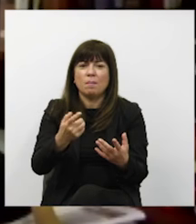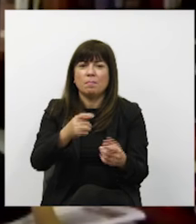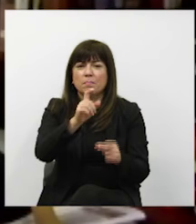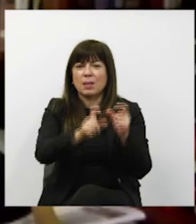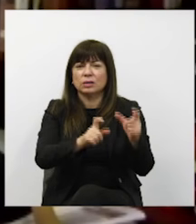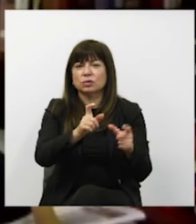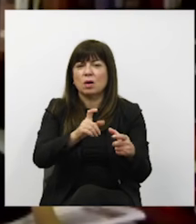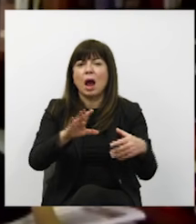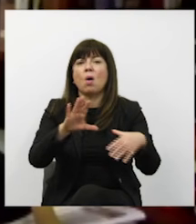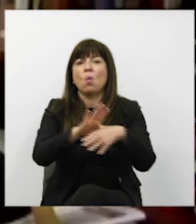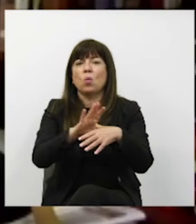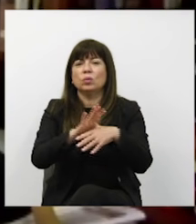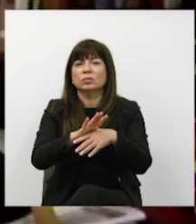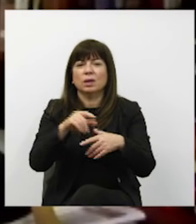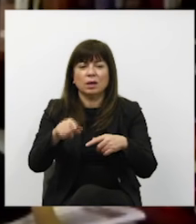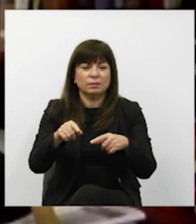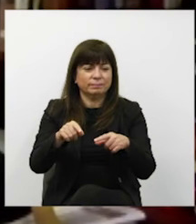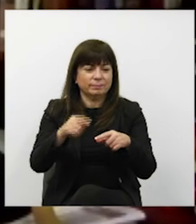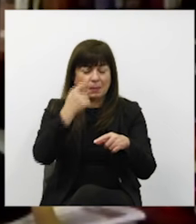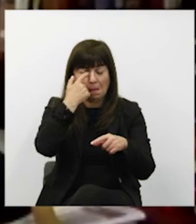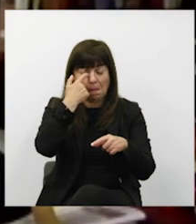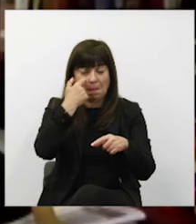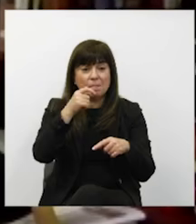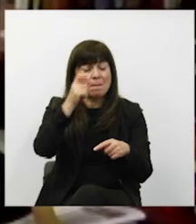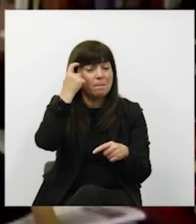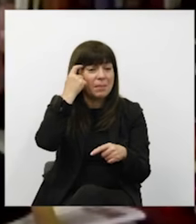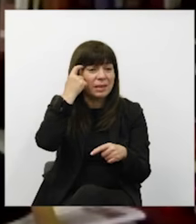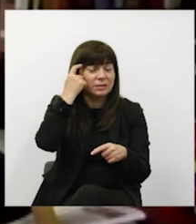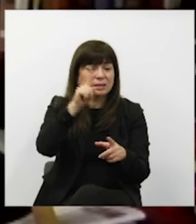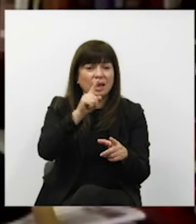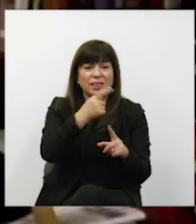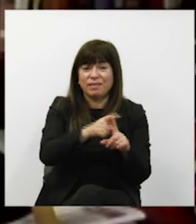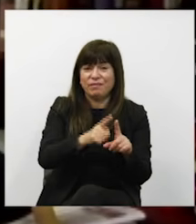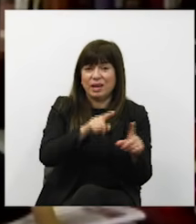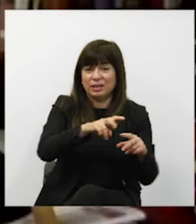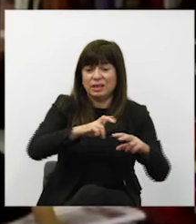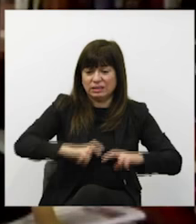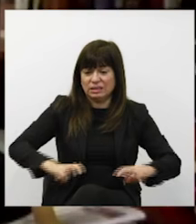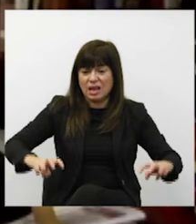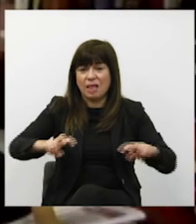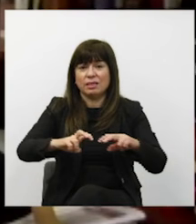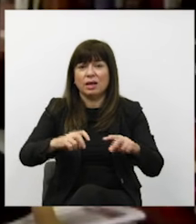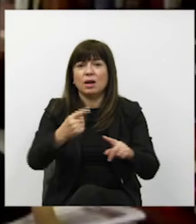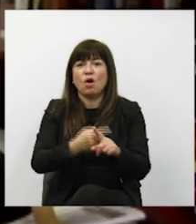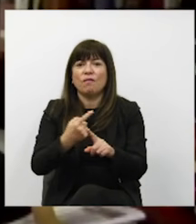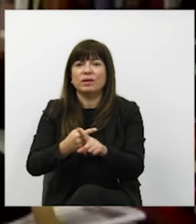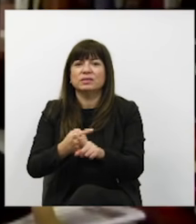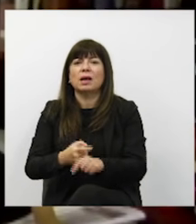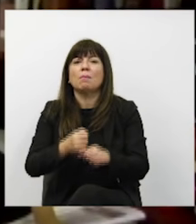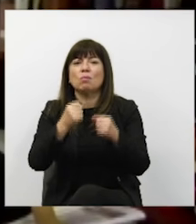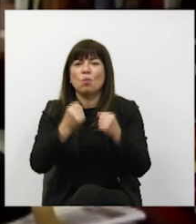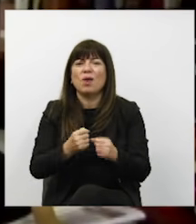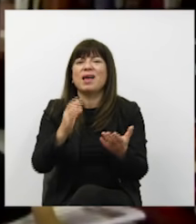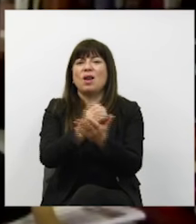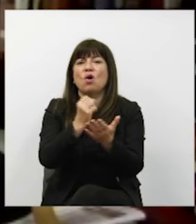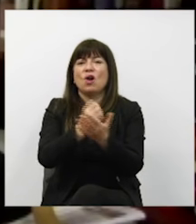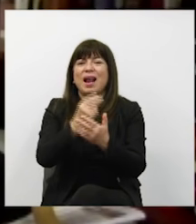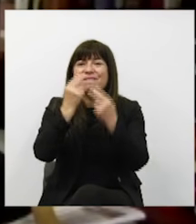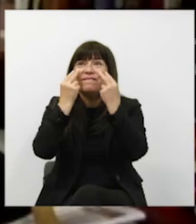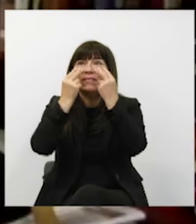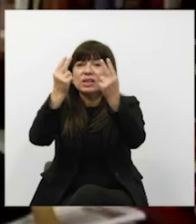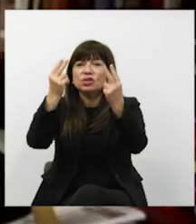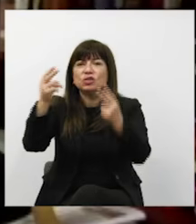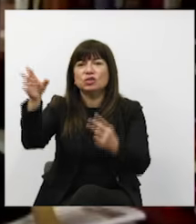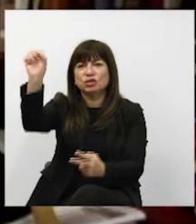otro lado del pasillo político y se sientan a conversar, pueden llegar a una visión conjunta y a